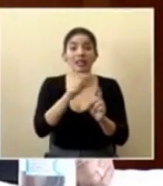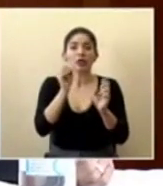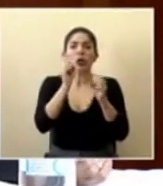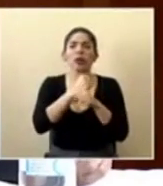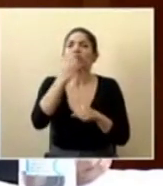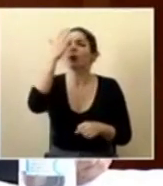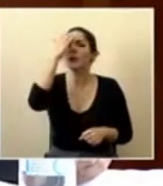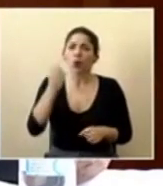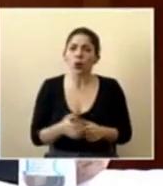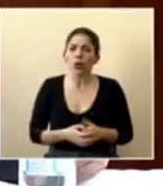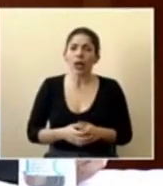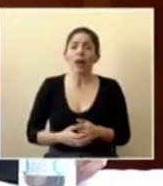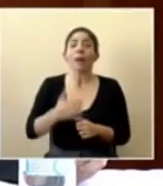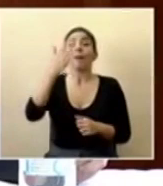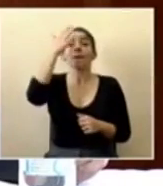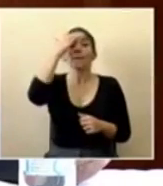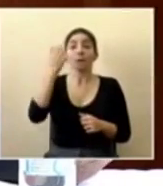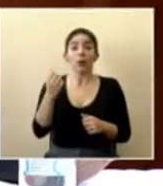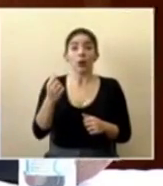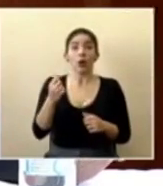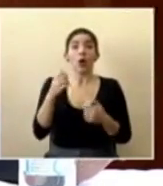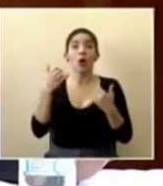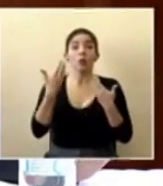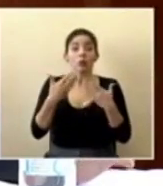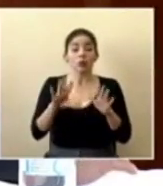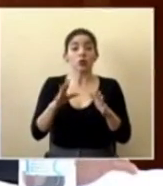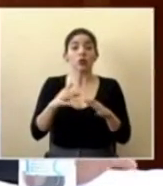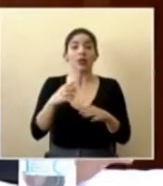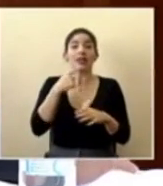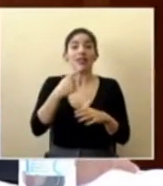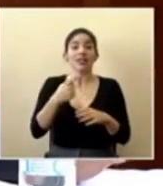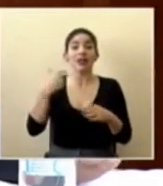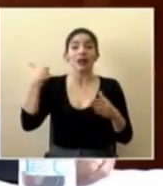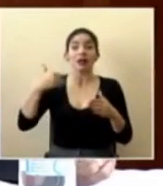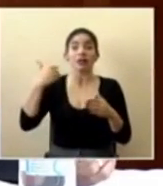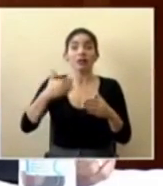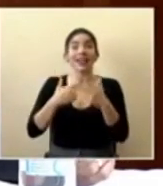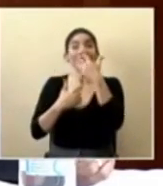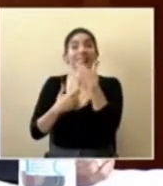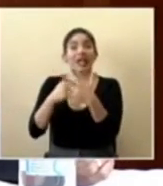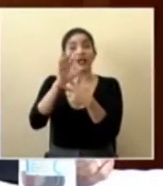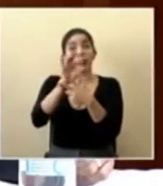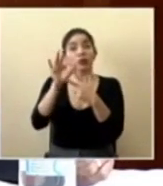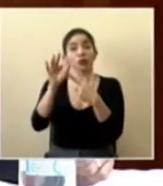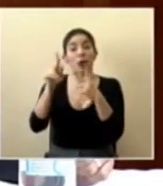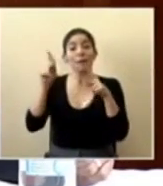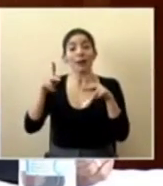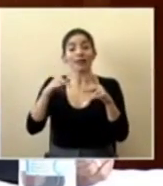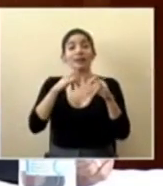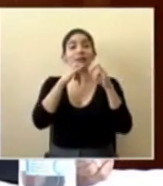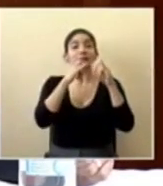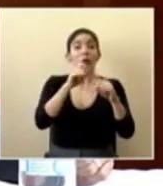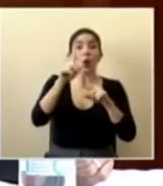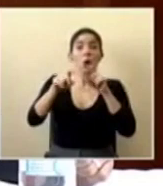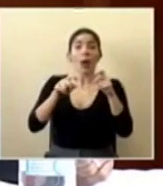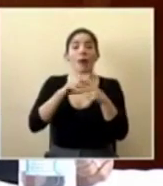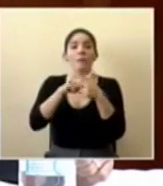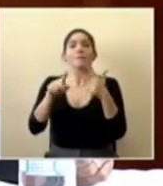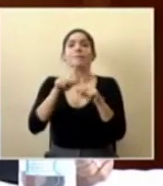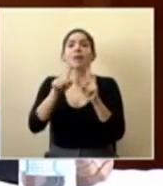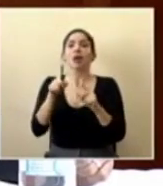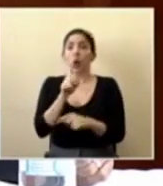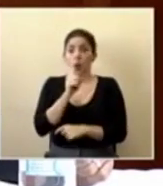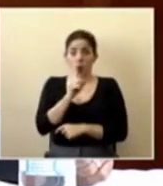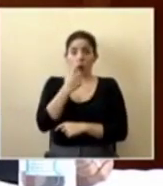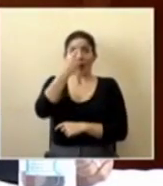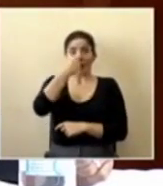haciendo porque, como hemos tenido hasta 3 medios para hacer denuncias o consultas, resulta que la misma